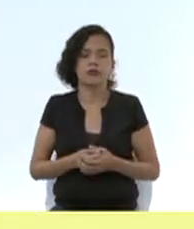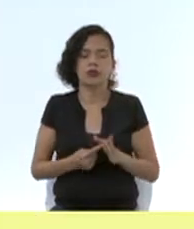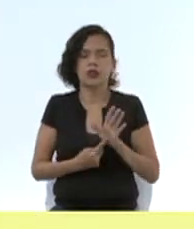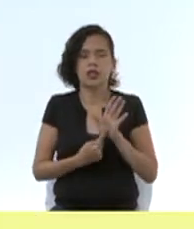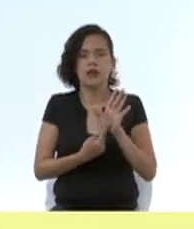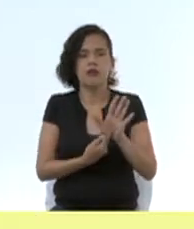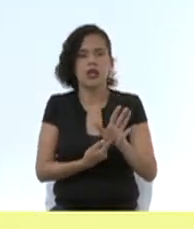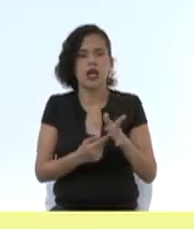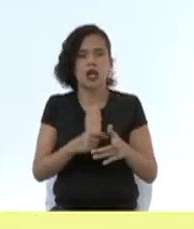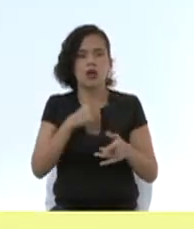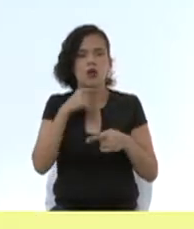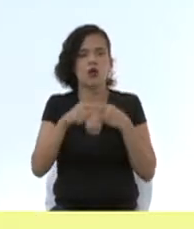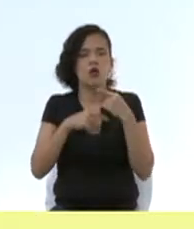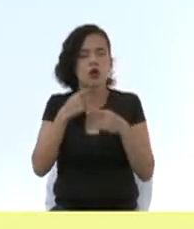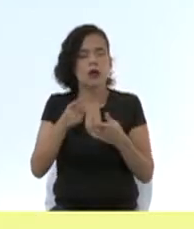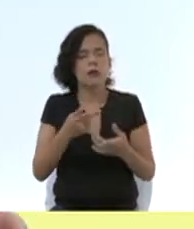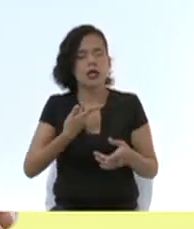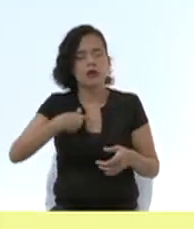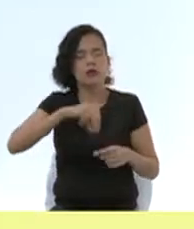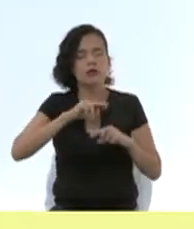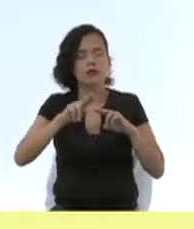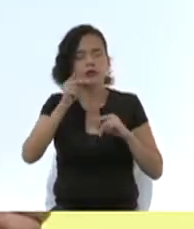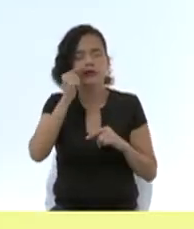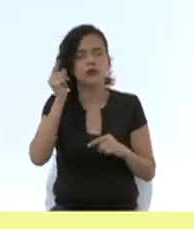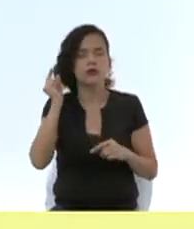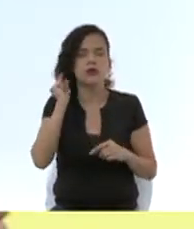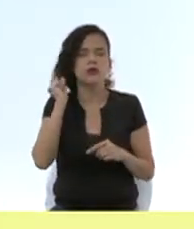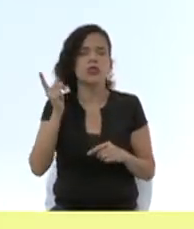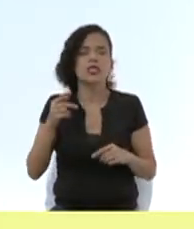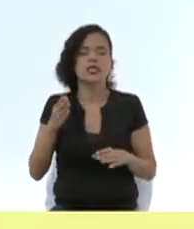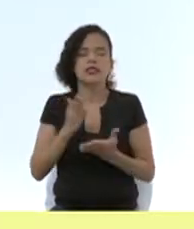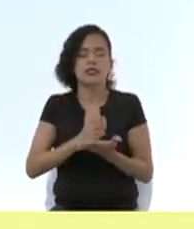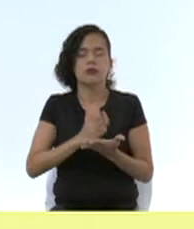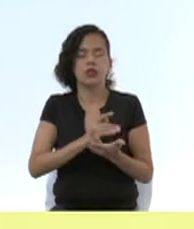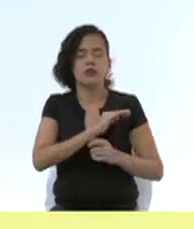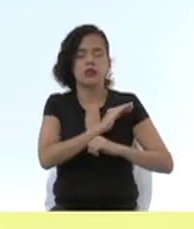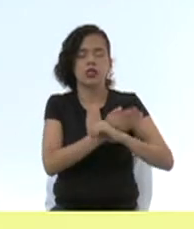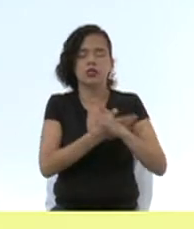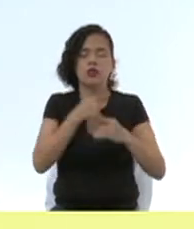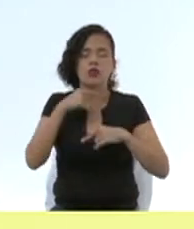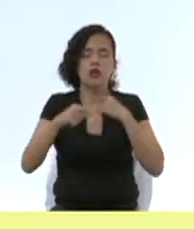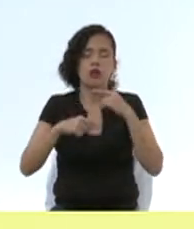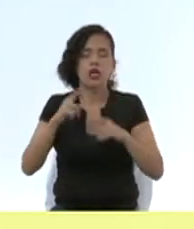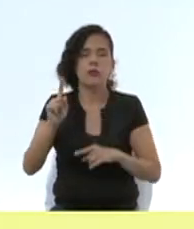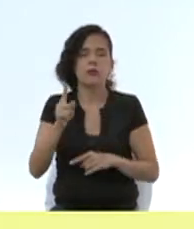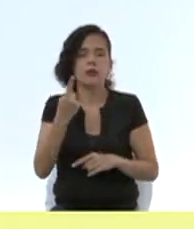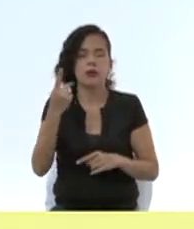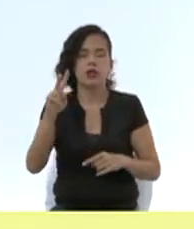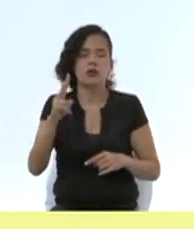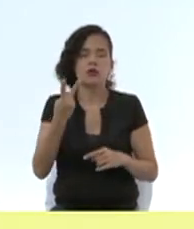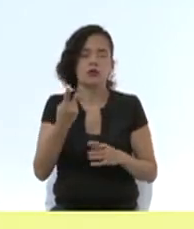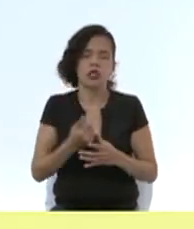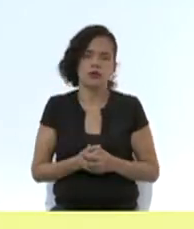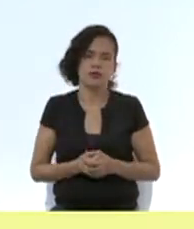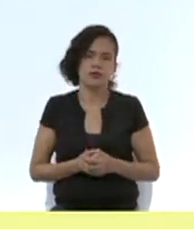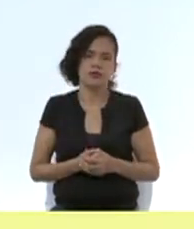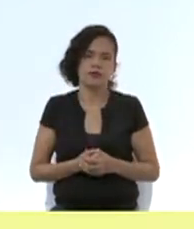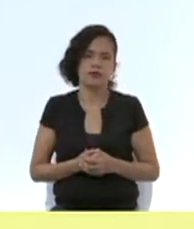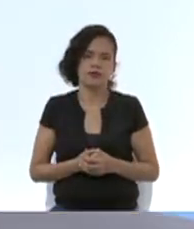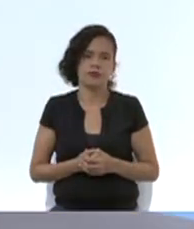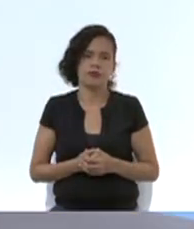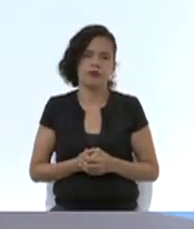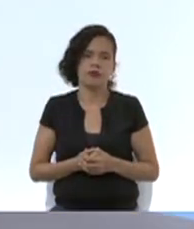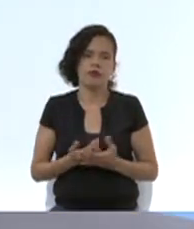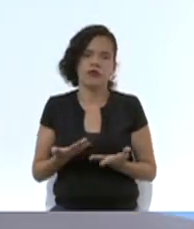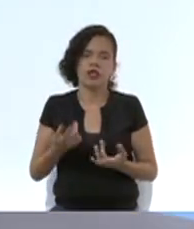Reflejar, resaltar los colores para que nuestras niñas y niños siempre están reforzando lo que son los colores primarios y los secundarios. Y bueno,